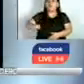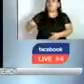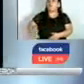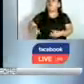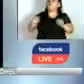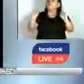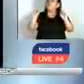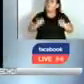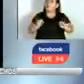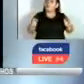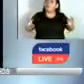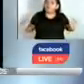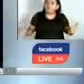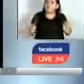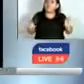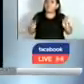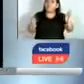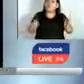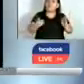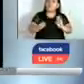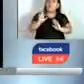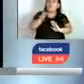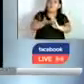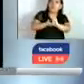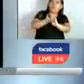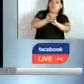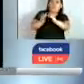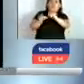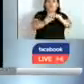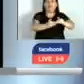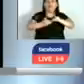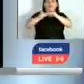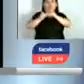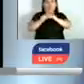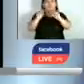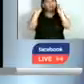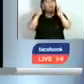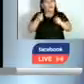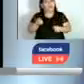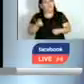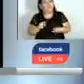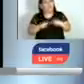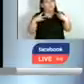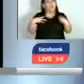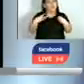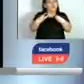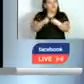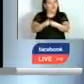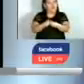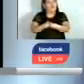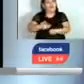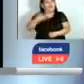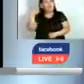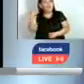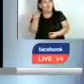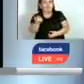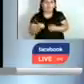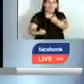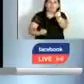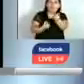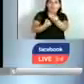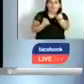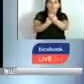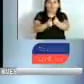El Salvador seguro y próspero donde todos puedan prosperar. La estabilidad social, económica y política requiere el fortalecimiento